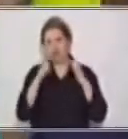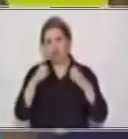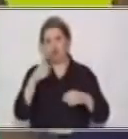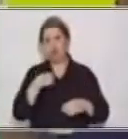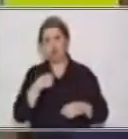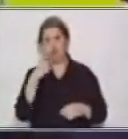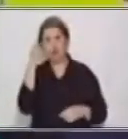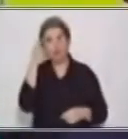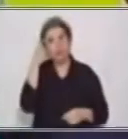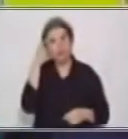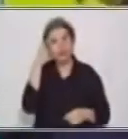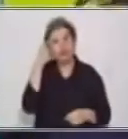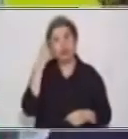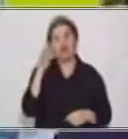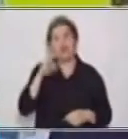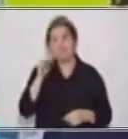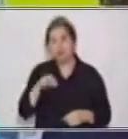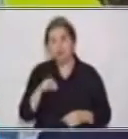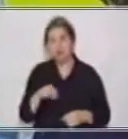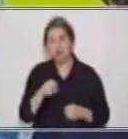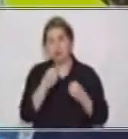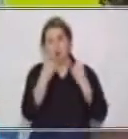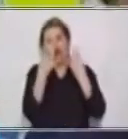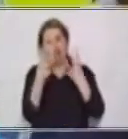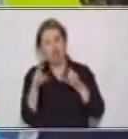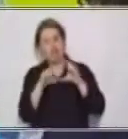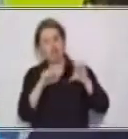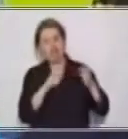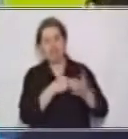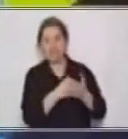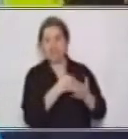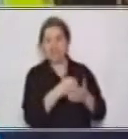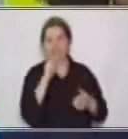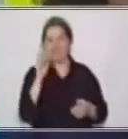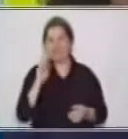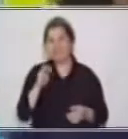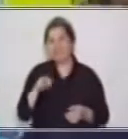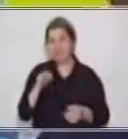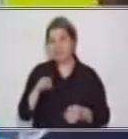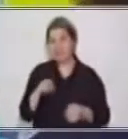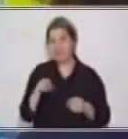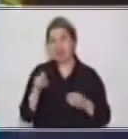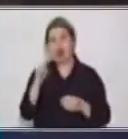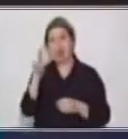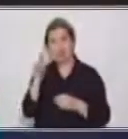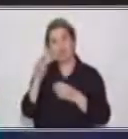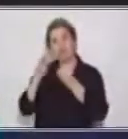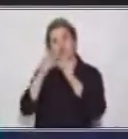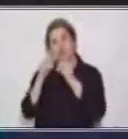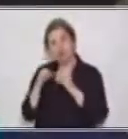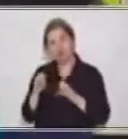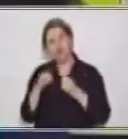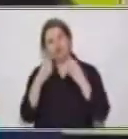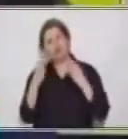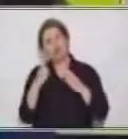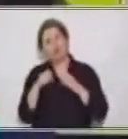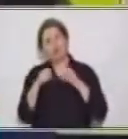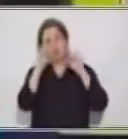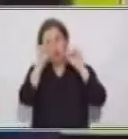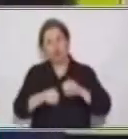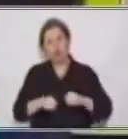20 necesito para esta cantidad. Muy bien, podemos dividir. Vamos a